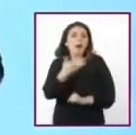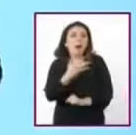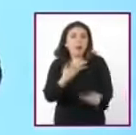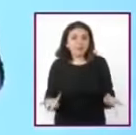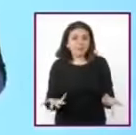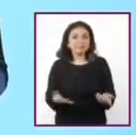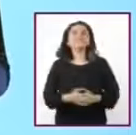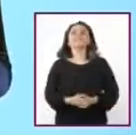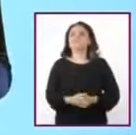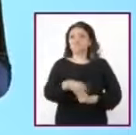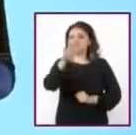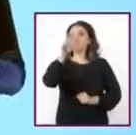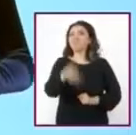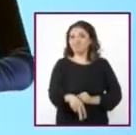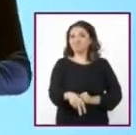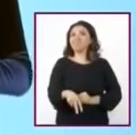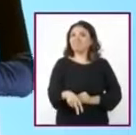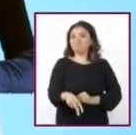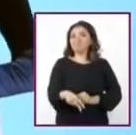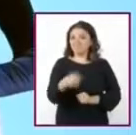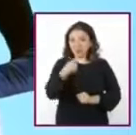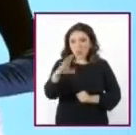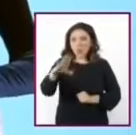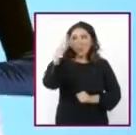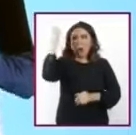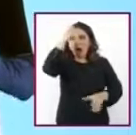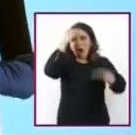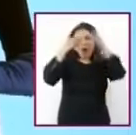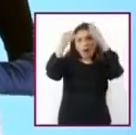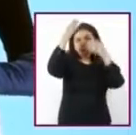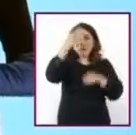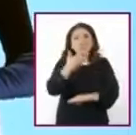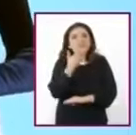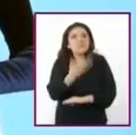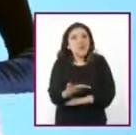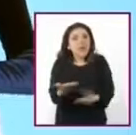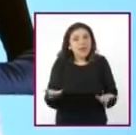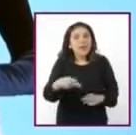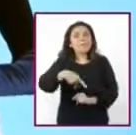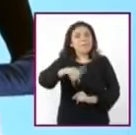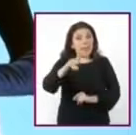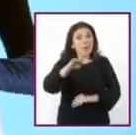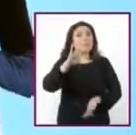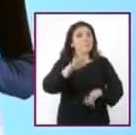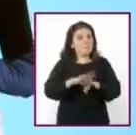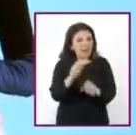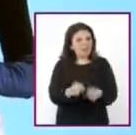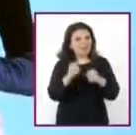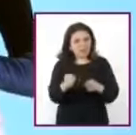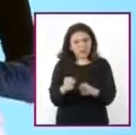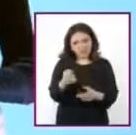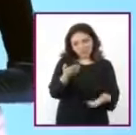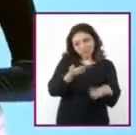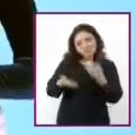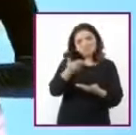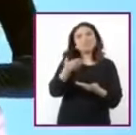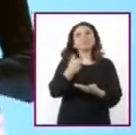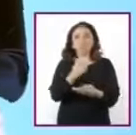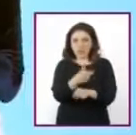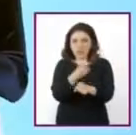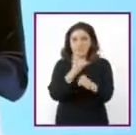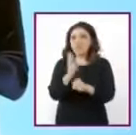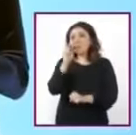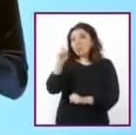intervienen. Sin duda, vamos a un muy buen ritmo de aprendizaje en este programa, pero para hacerlo más dinámico, ahora